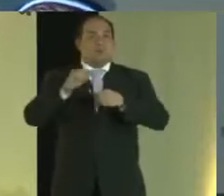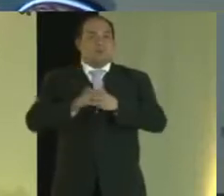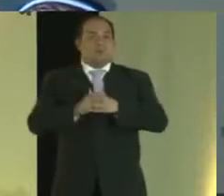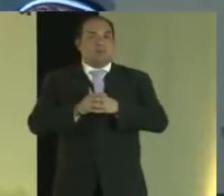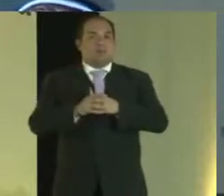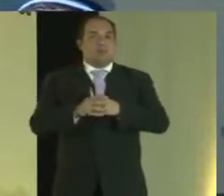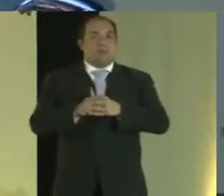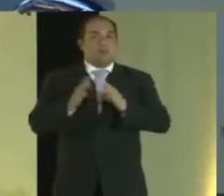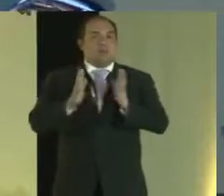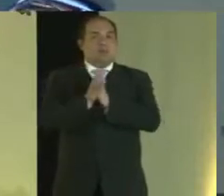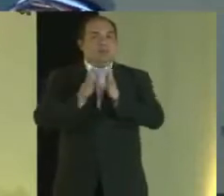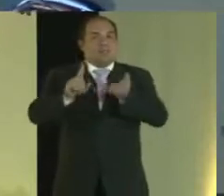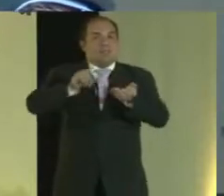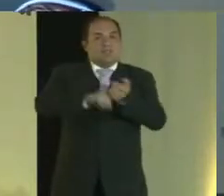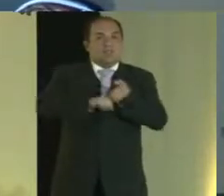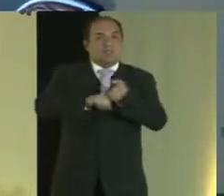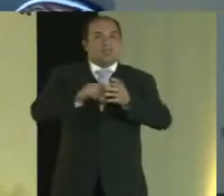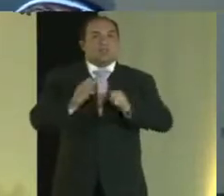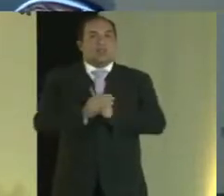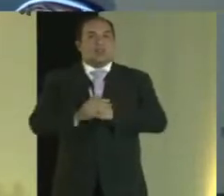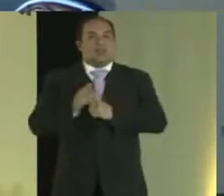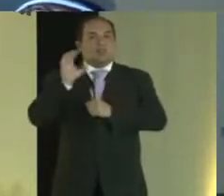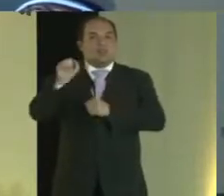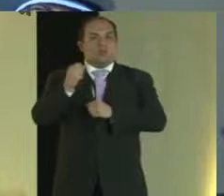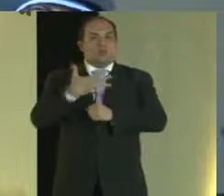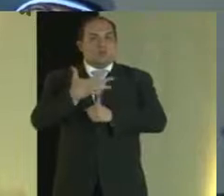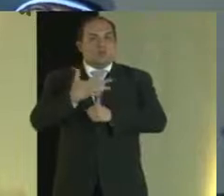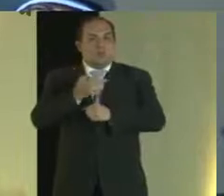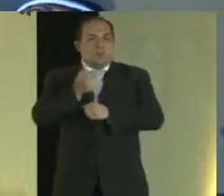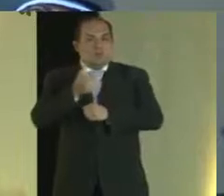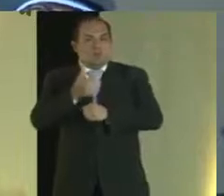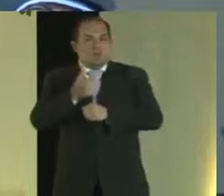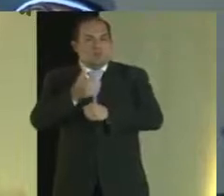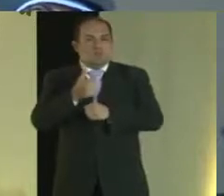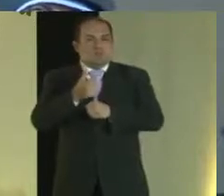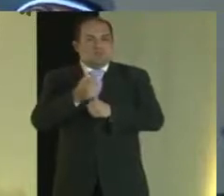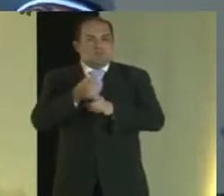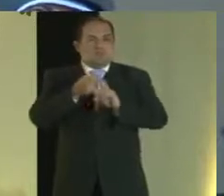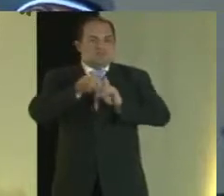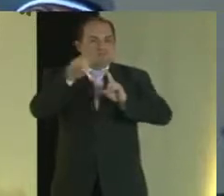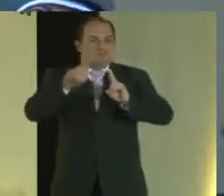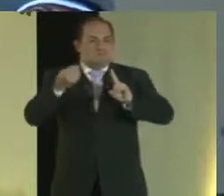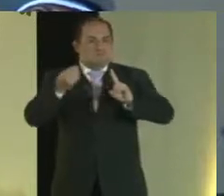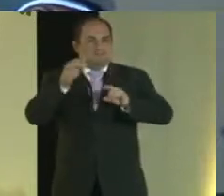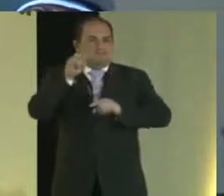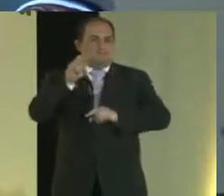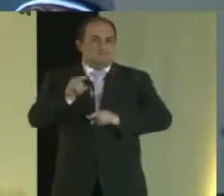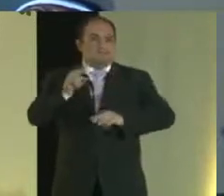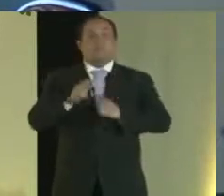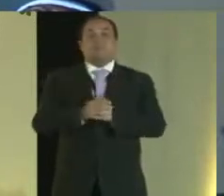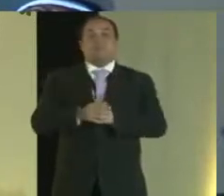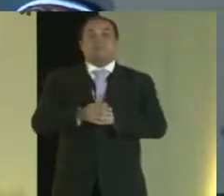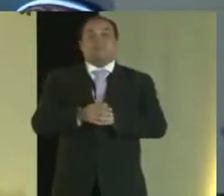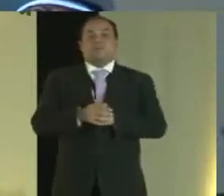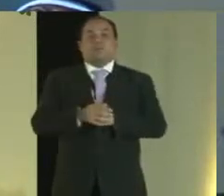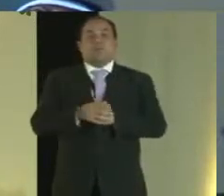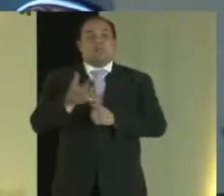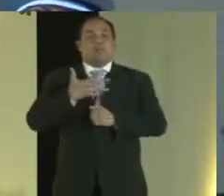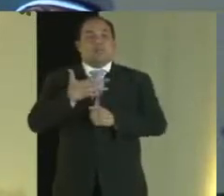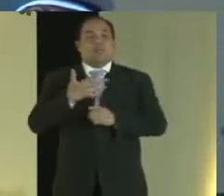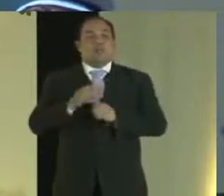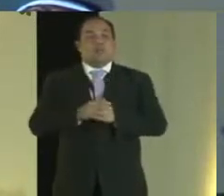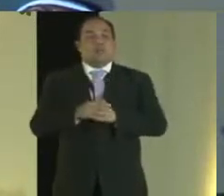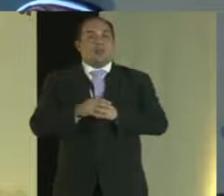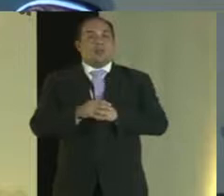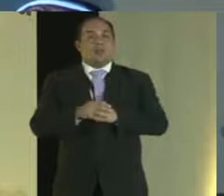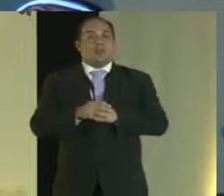los sindicatos es por lo regular un poco defectuosa, hay que aceptarlo, debido a que la negociación